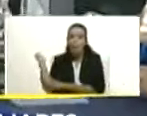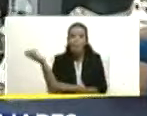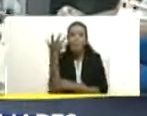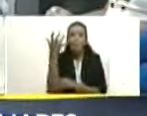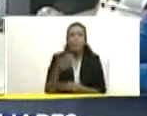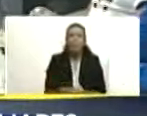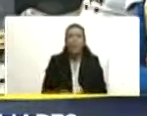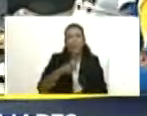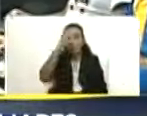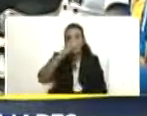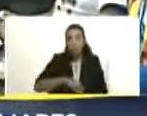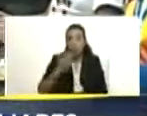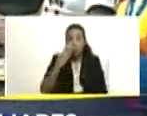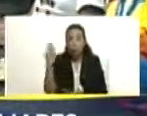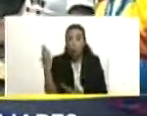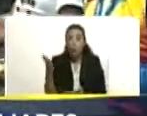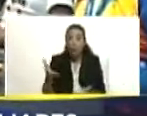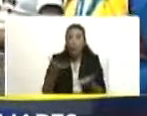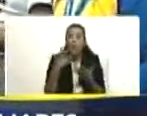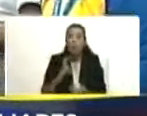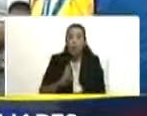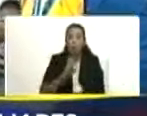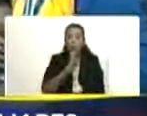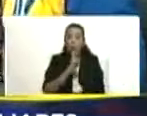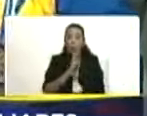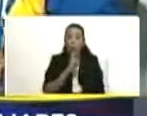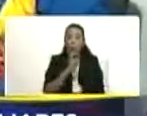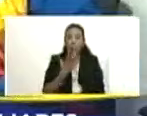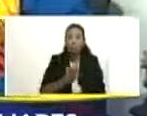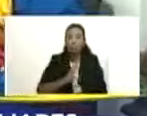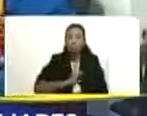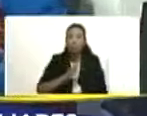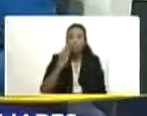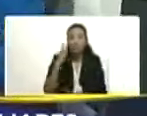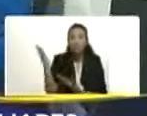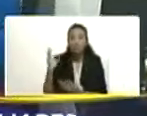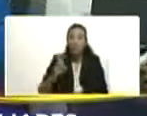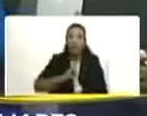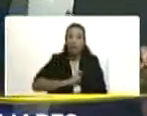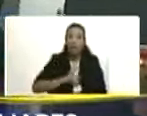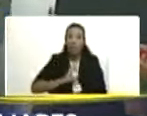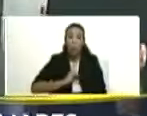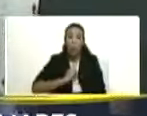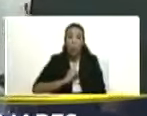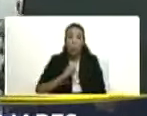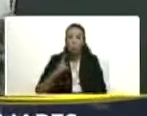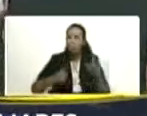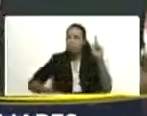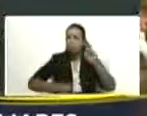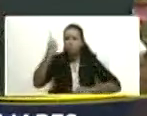disco y nos trajo la medalla de oro, y rompió